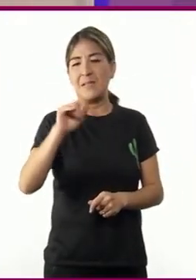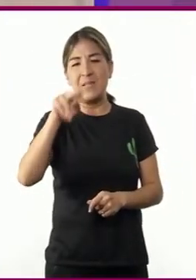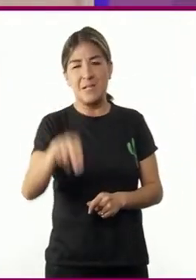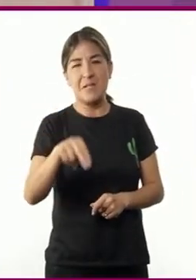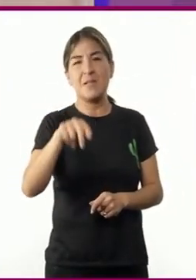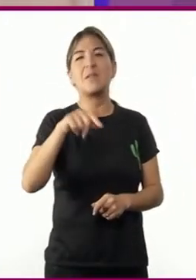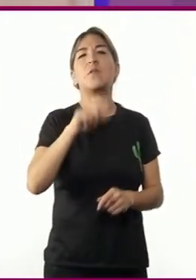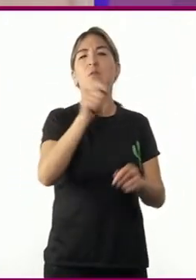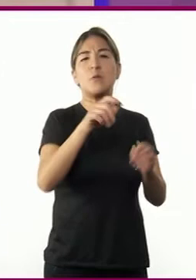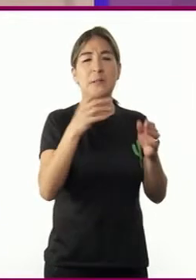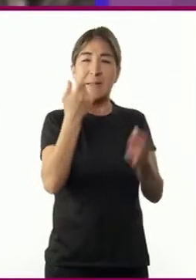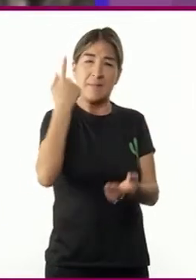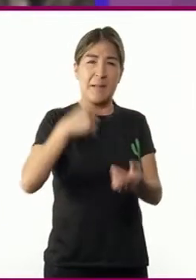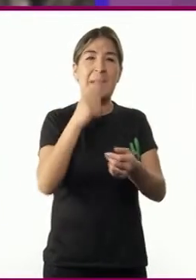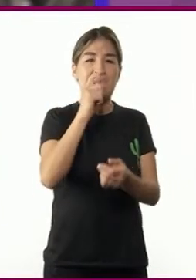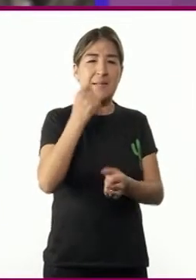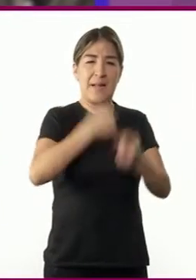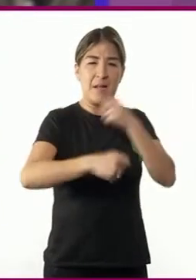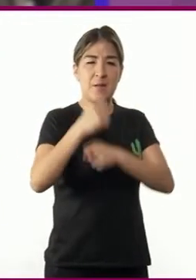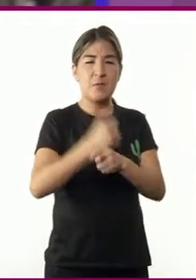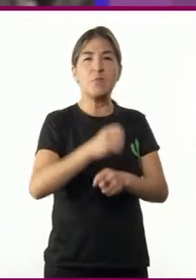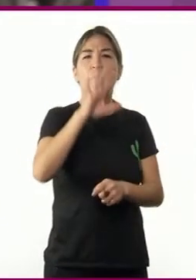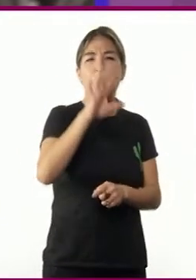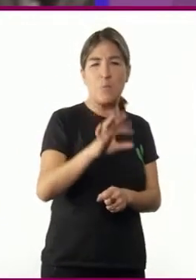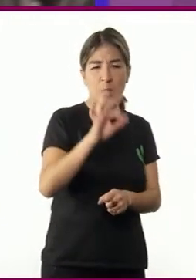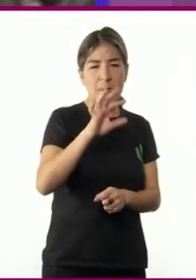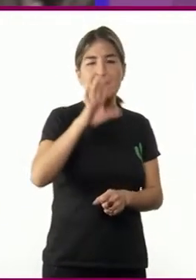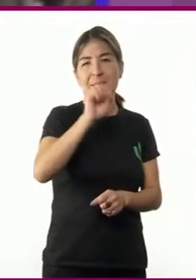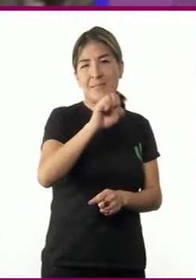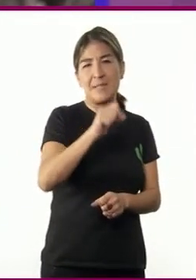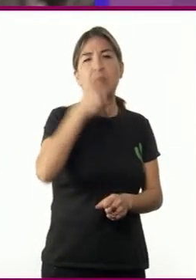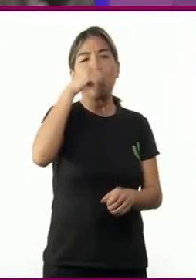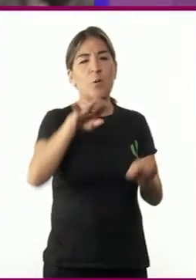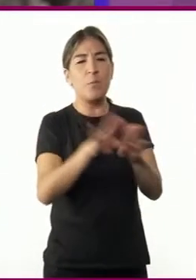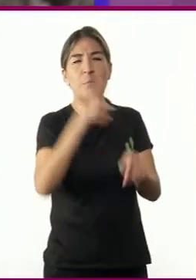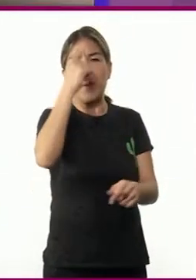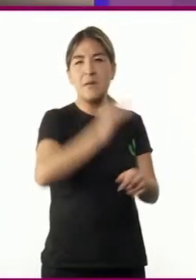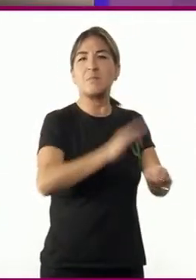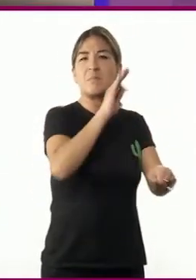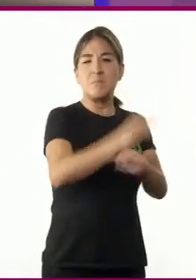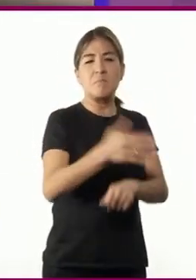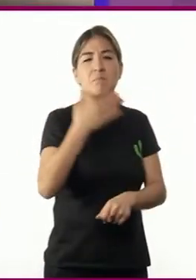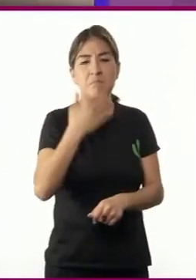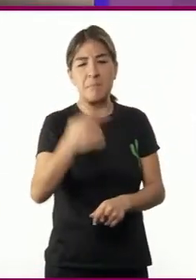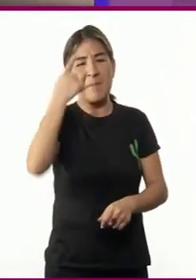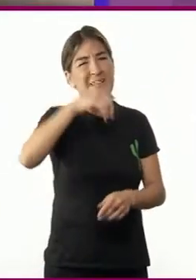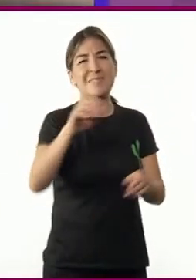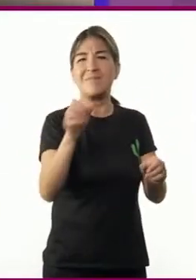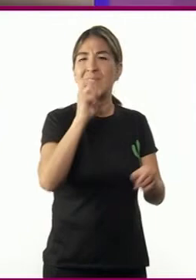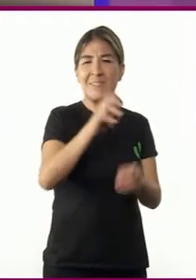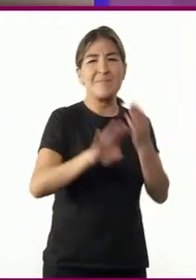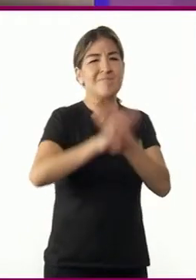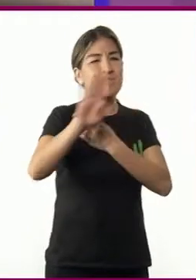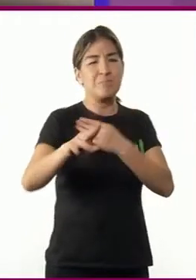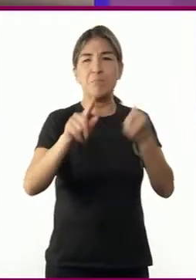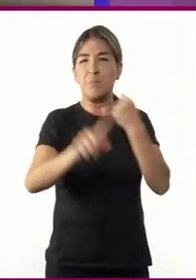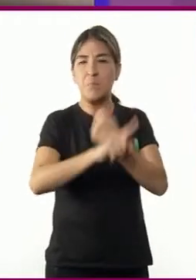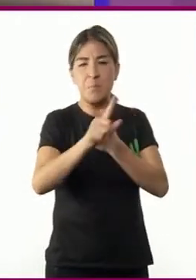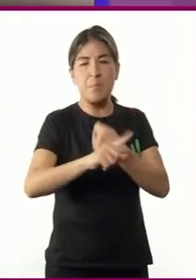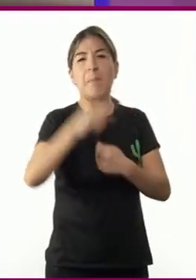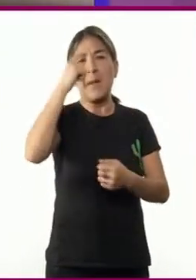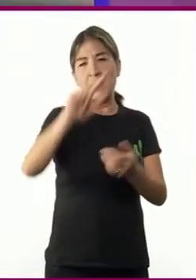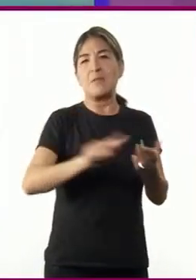años 50 y 60 acerca de las técnicas de la resistencia no violenta para incumplir las leyes de